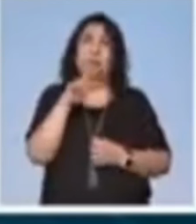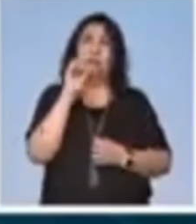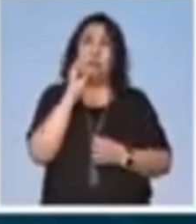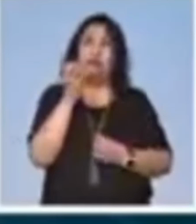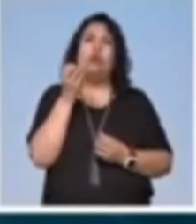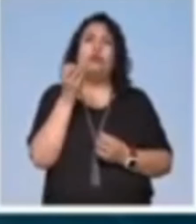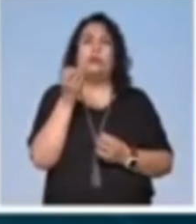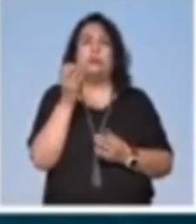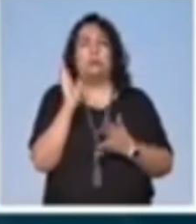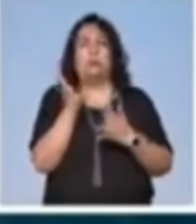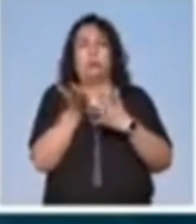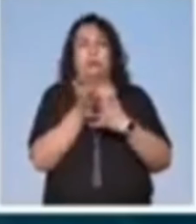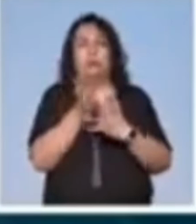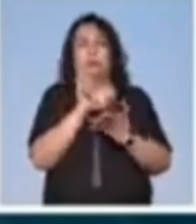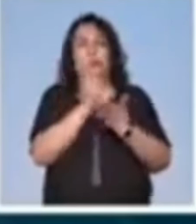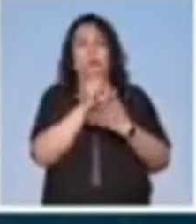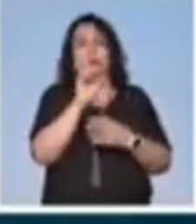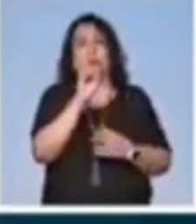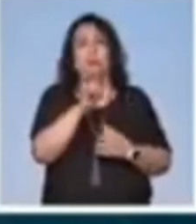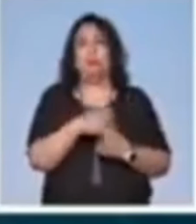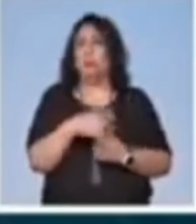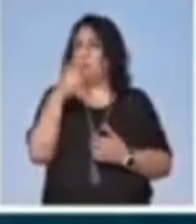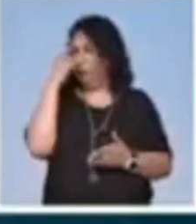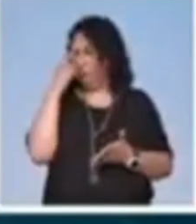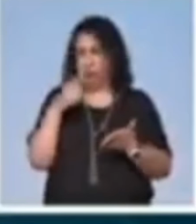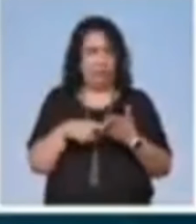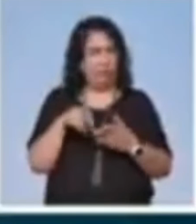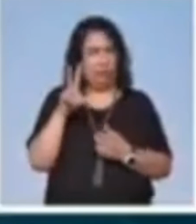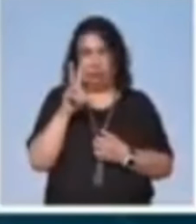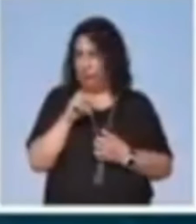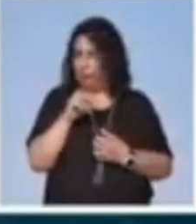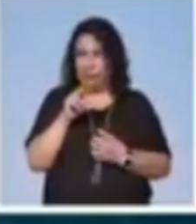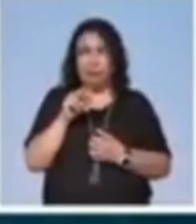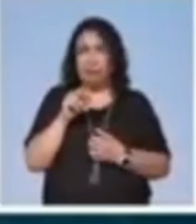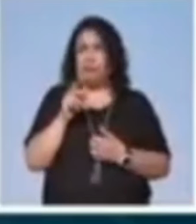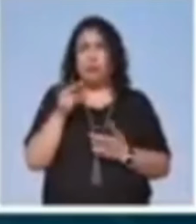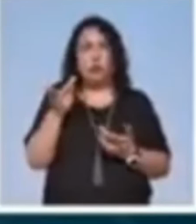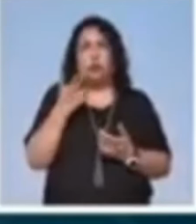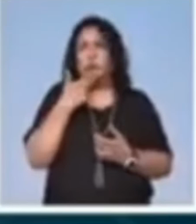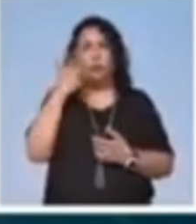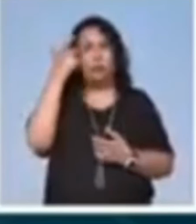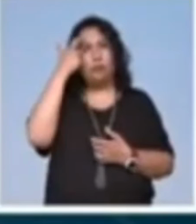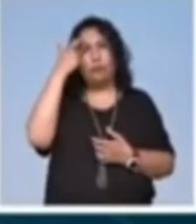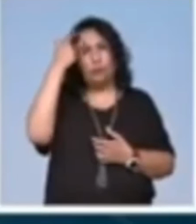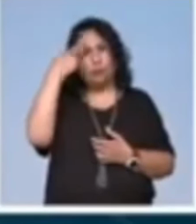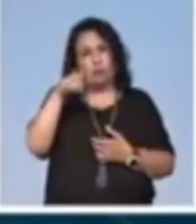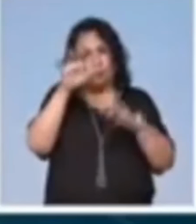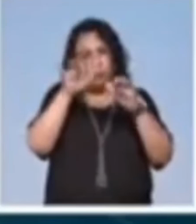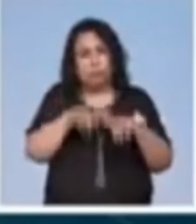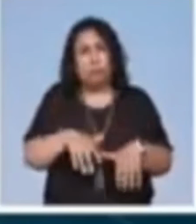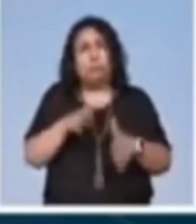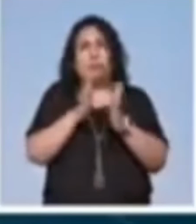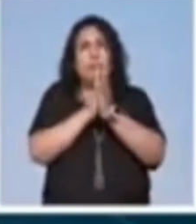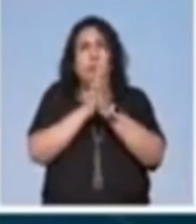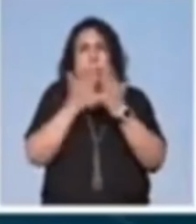una porción sí. Sí debería. No creo. Porque básicamente no estás usando tu mente para escribir un libro que